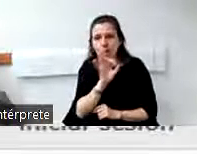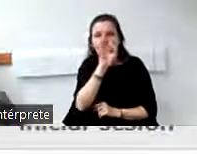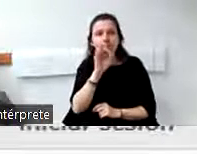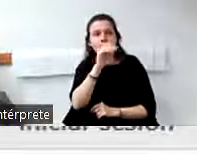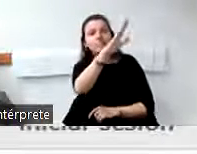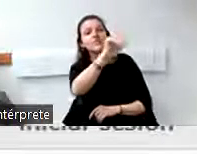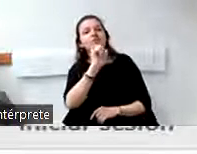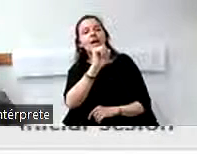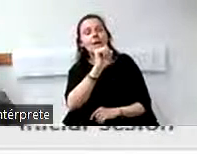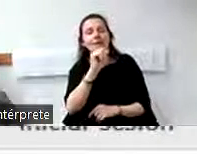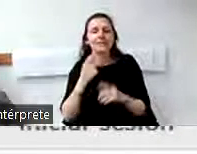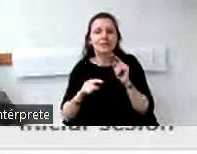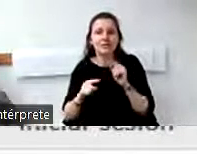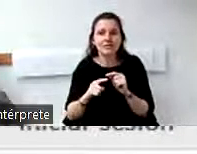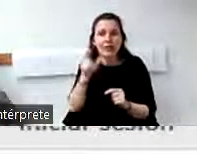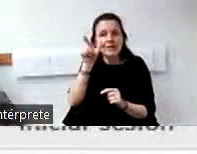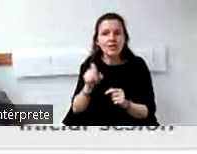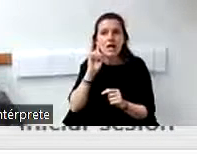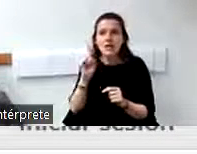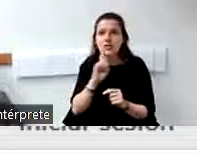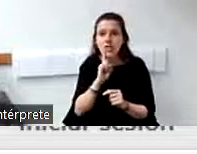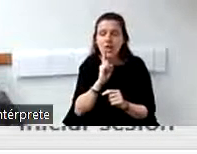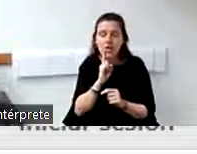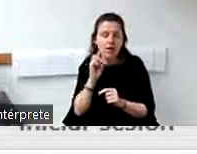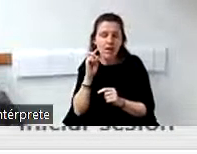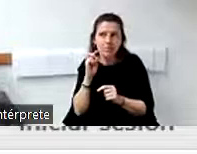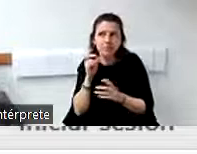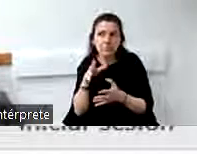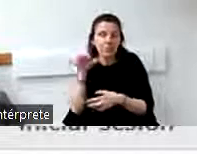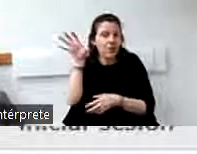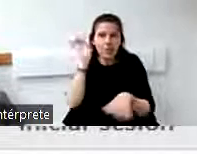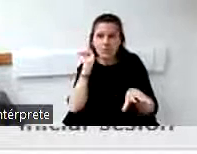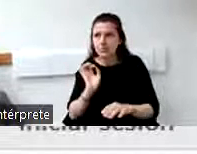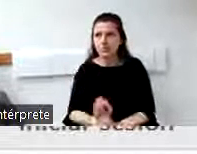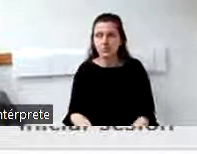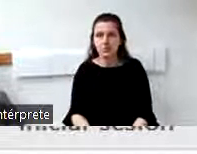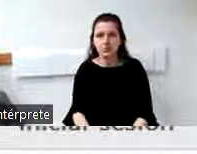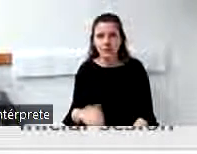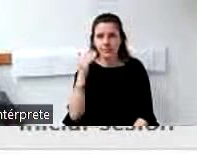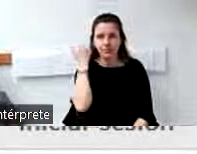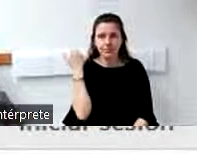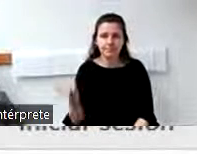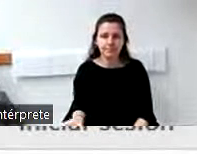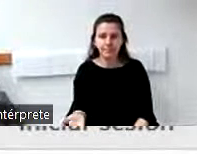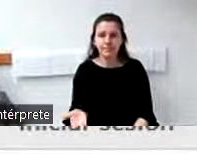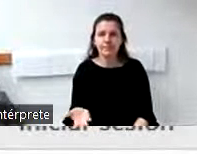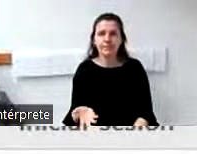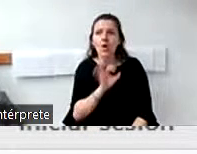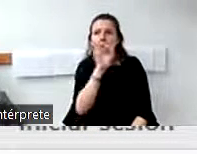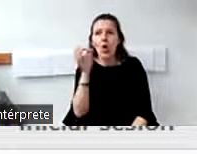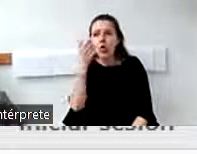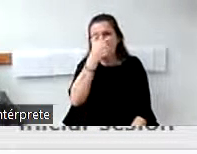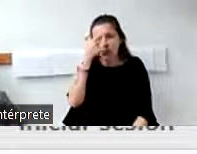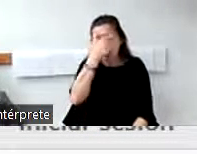que se está bromando, alguien que no está pudiendo acceder a la información debidamente. Por ahí